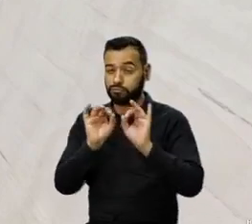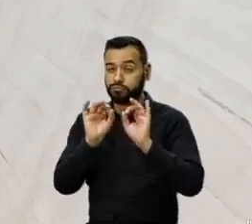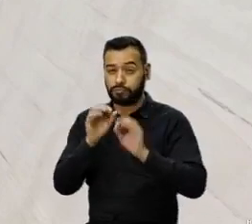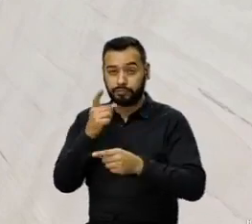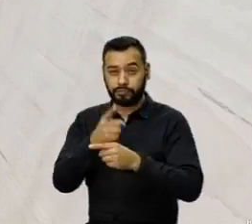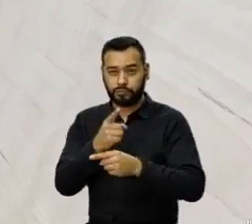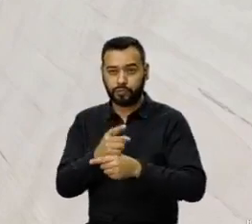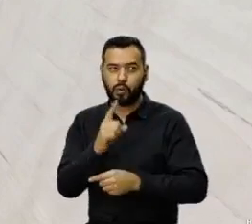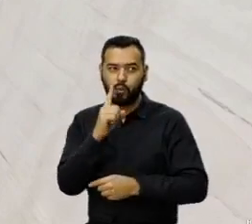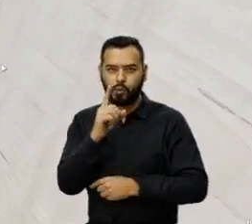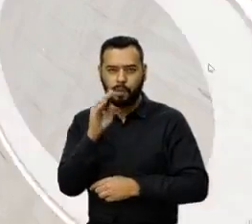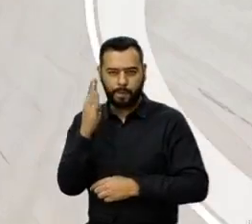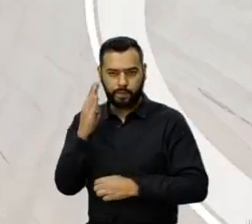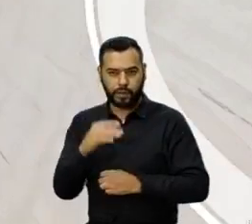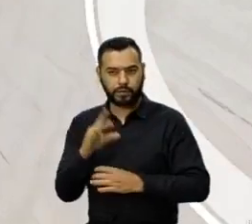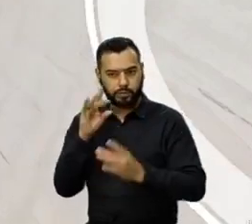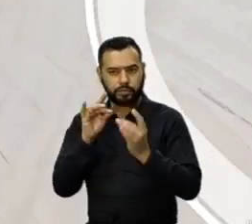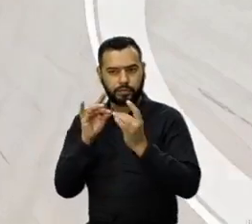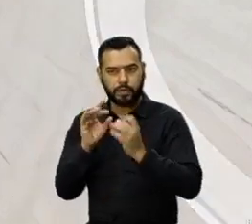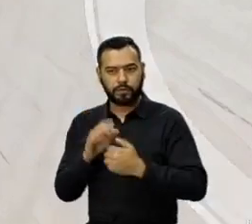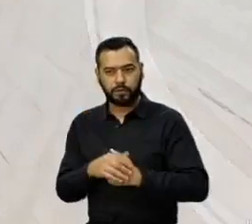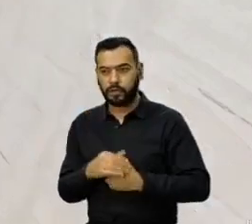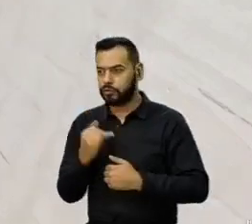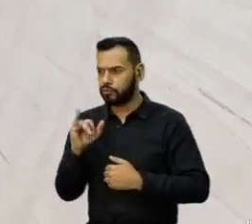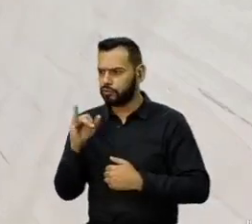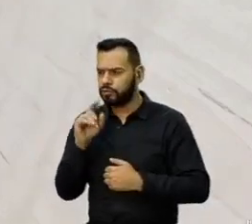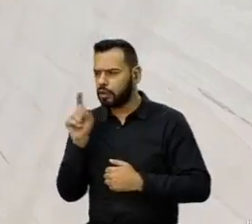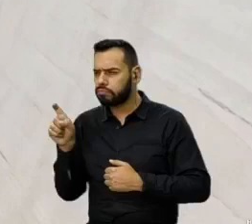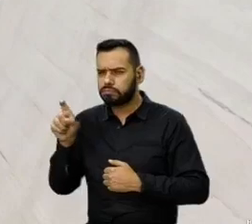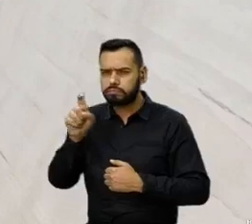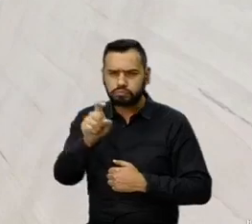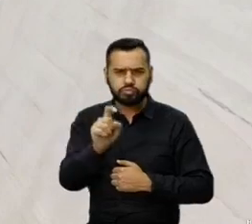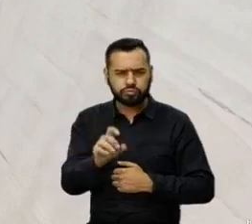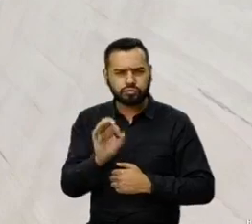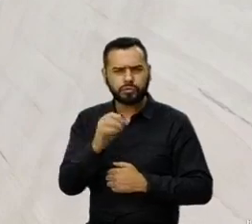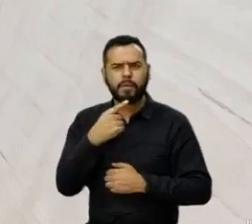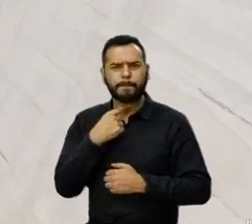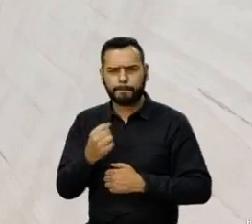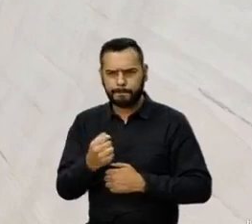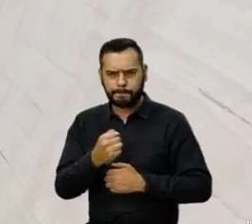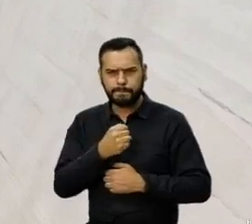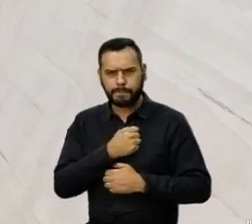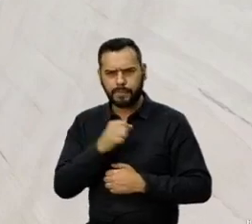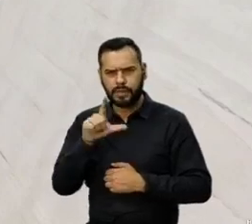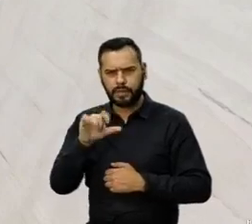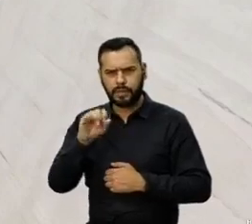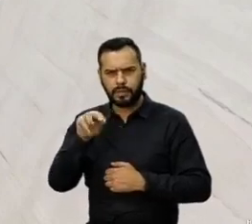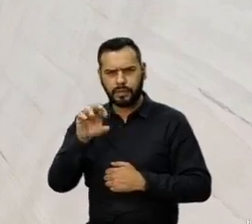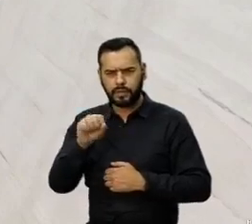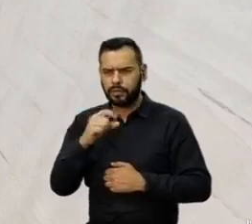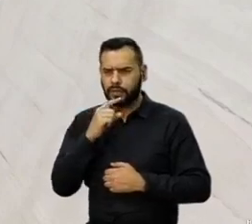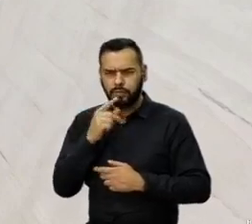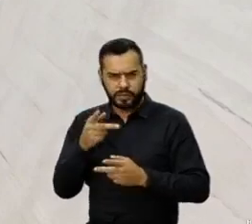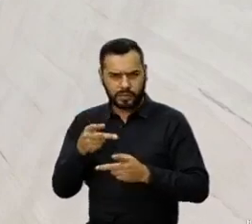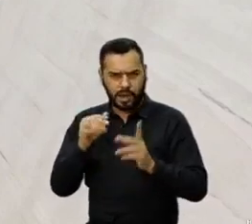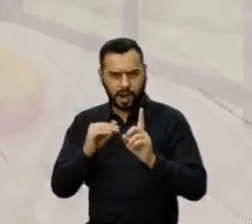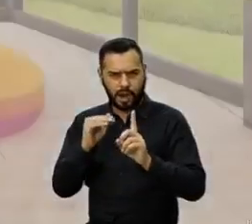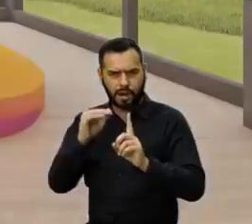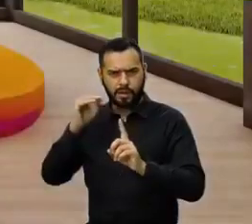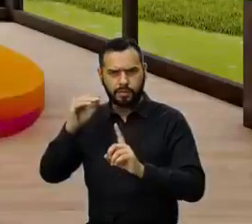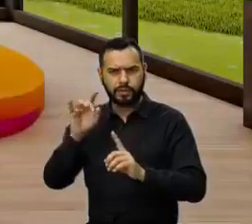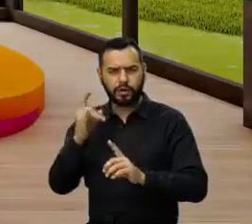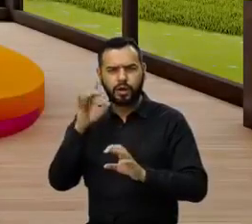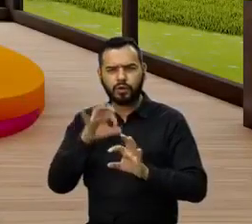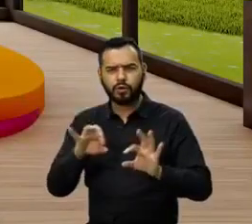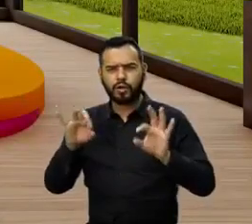es perfecto o en ella hicimos todo este recorrido verdad me encanta lina porque este apartamento lo que tú dices algo muy